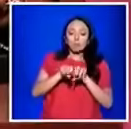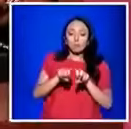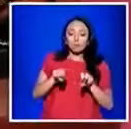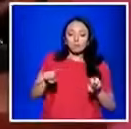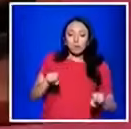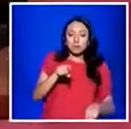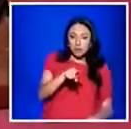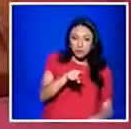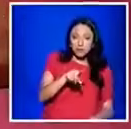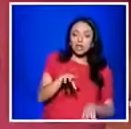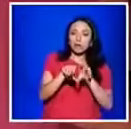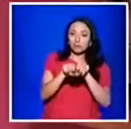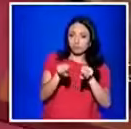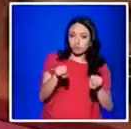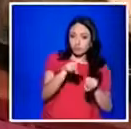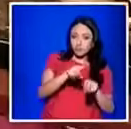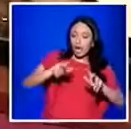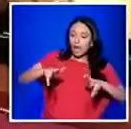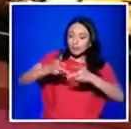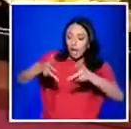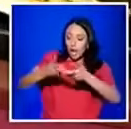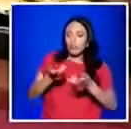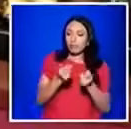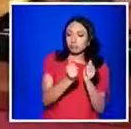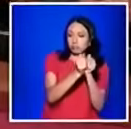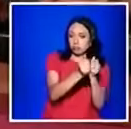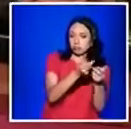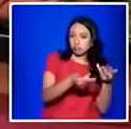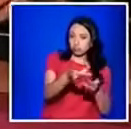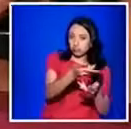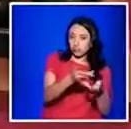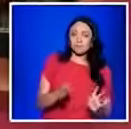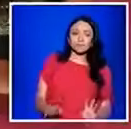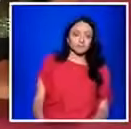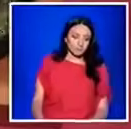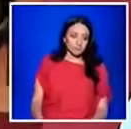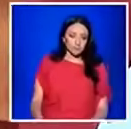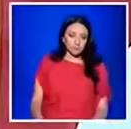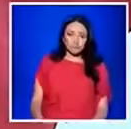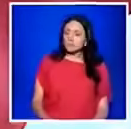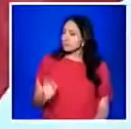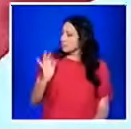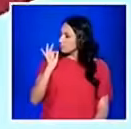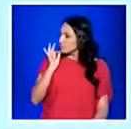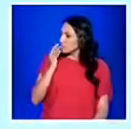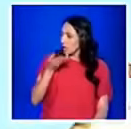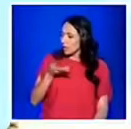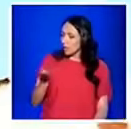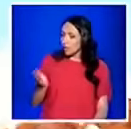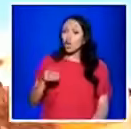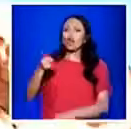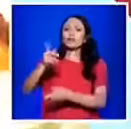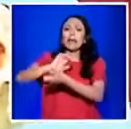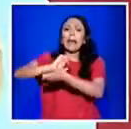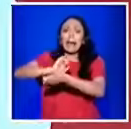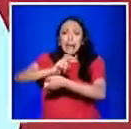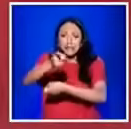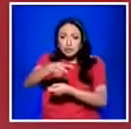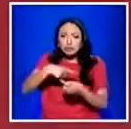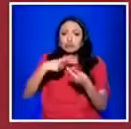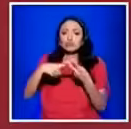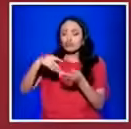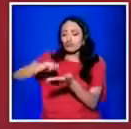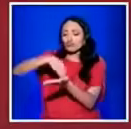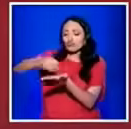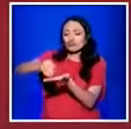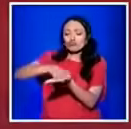y tenemos igual las ensaladas para a compartir con ellos, ¿sí? Y las salsas también que tenemos. Tenemos las salsas de queso, tenemos las el